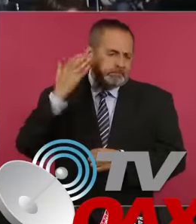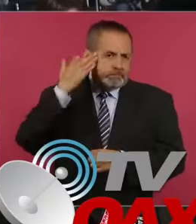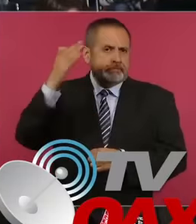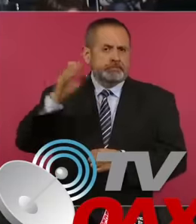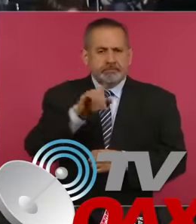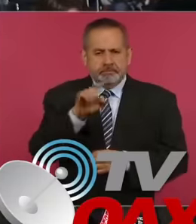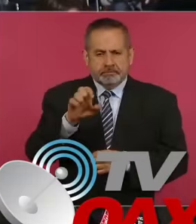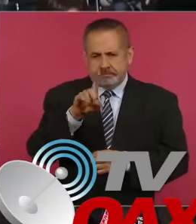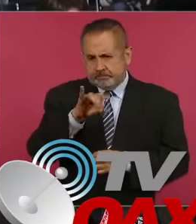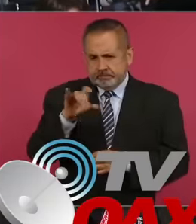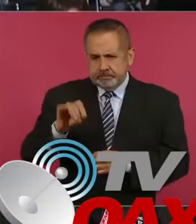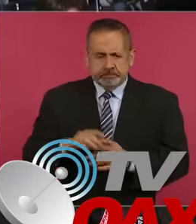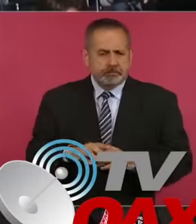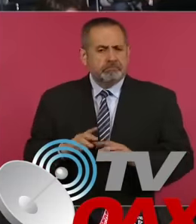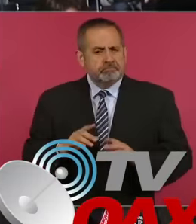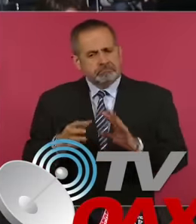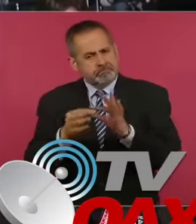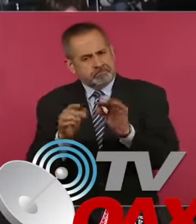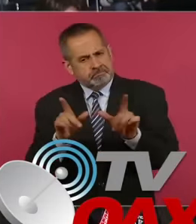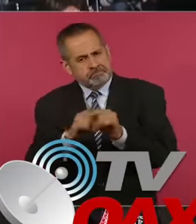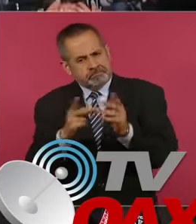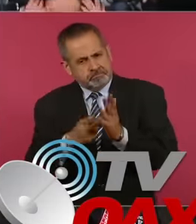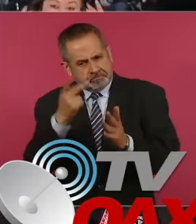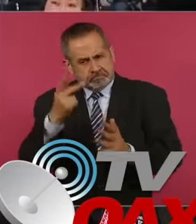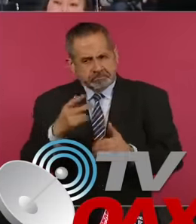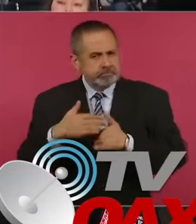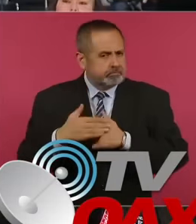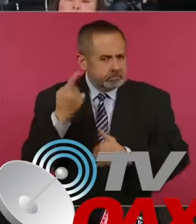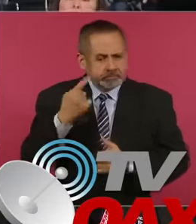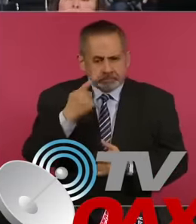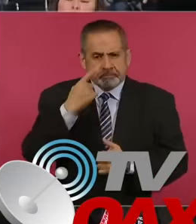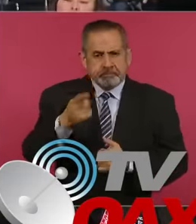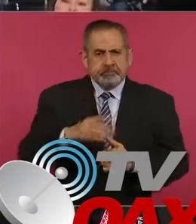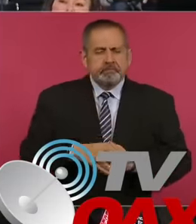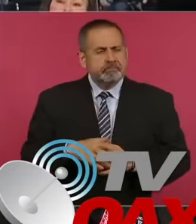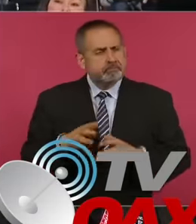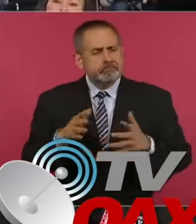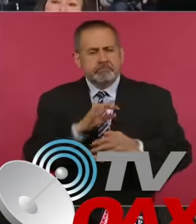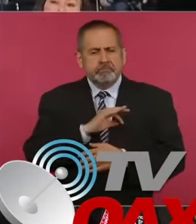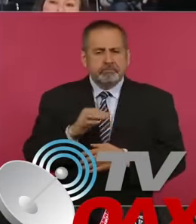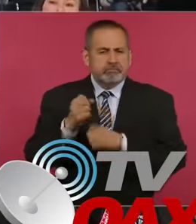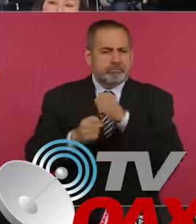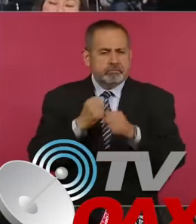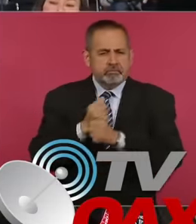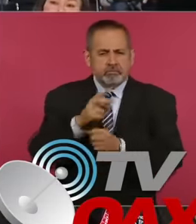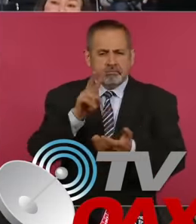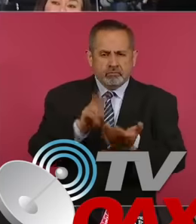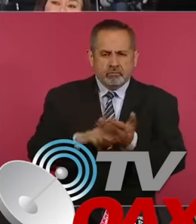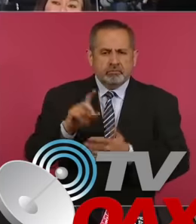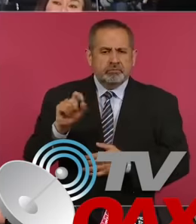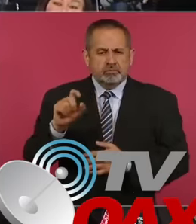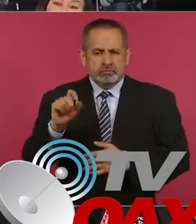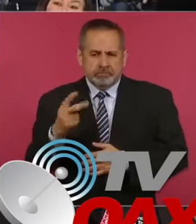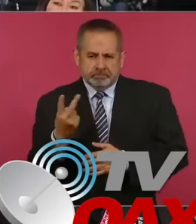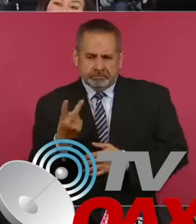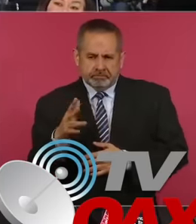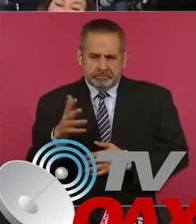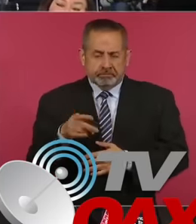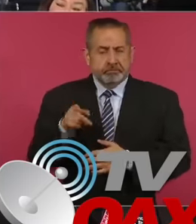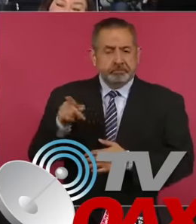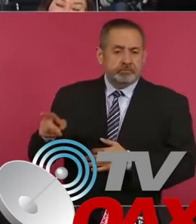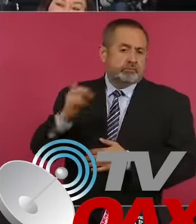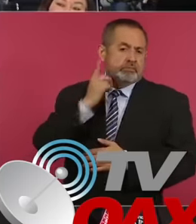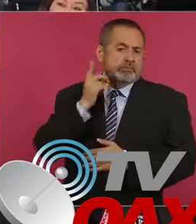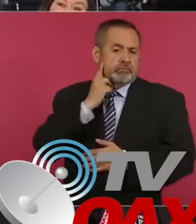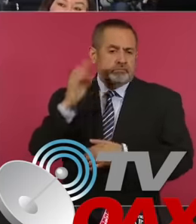Quiero recapitular esto, presidente, porque por ahí del 2022, si no me equivoco, el